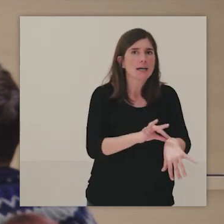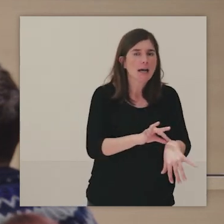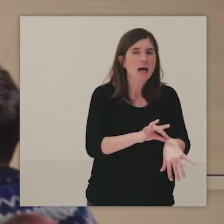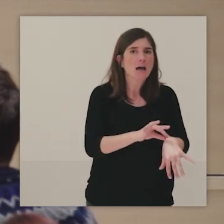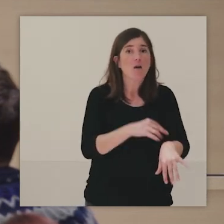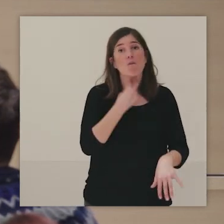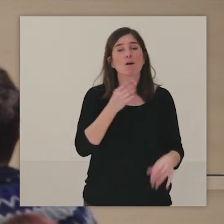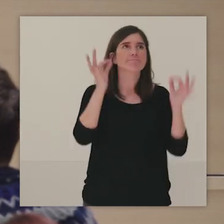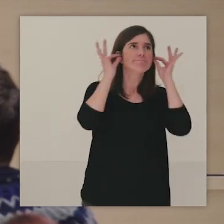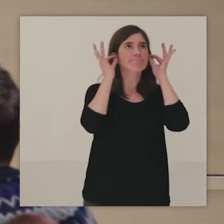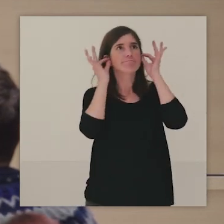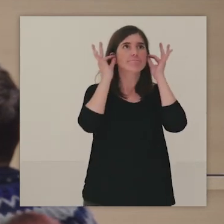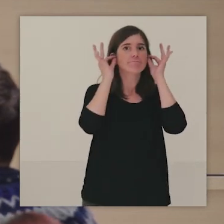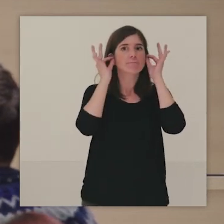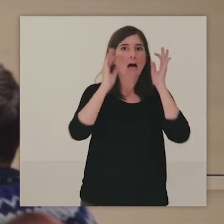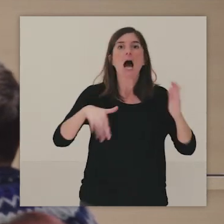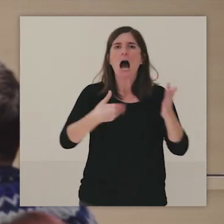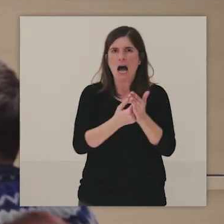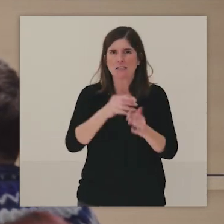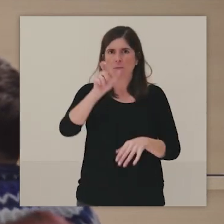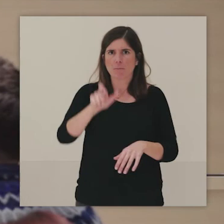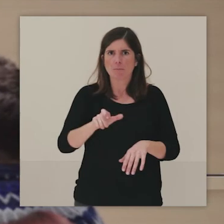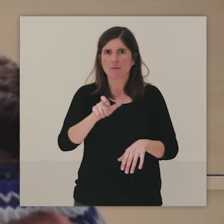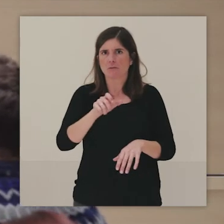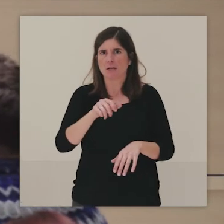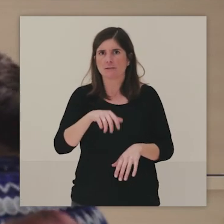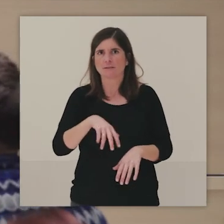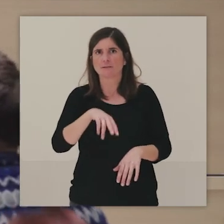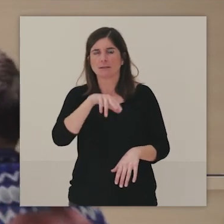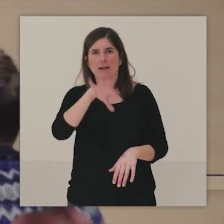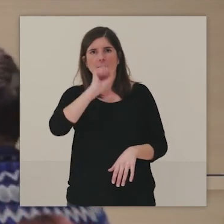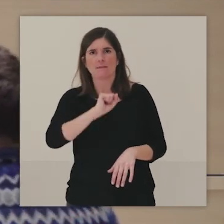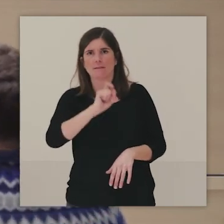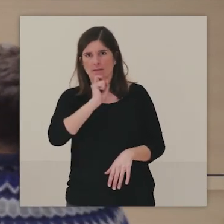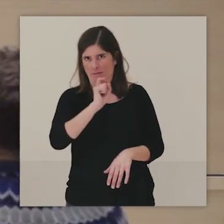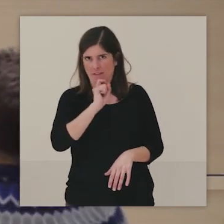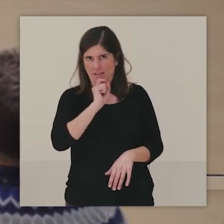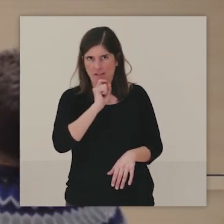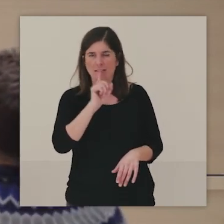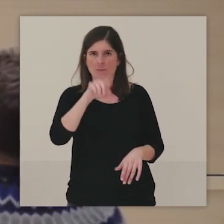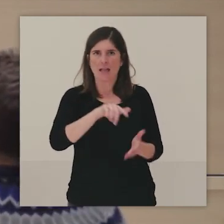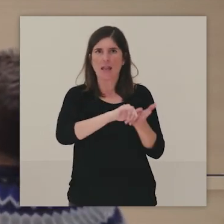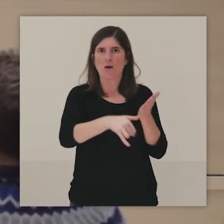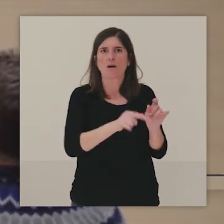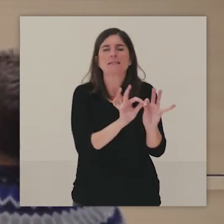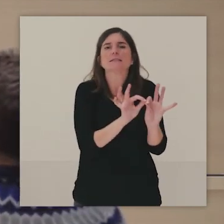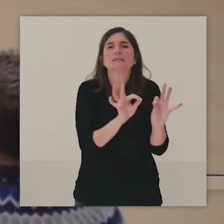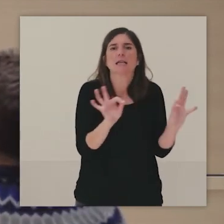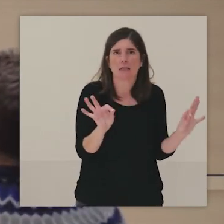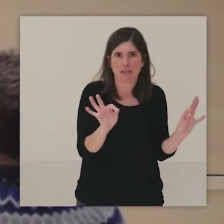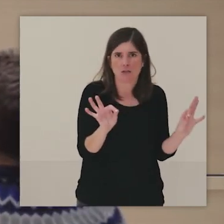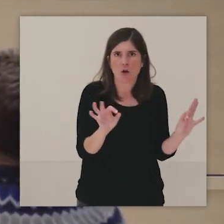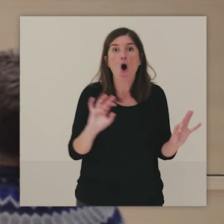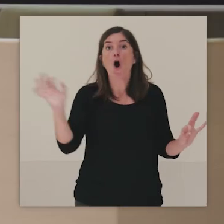de personas con dificultades de comprensión, audioguías adaptadas en lenguaje sencillo. Puede ser lectura fácil o puede ser que formen